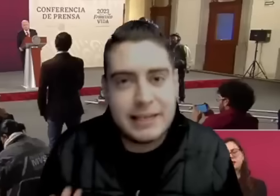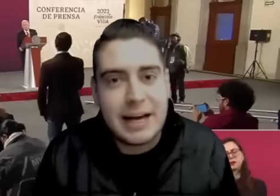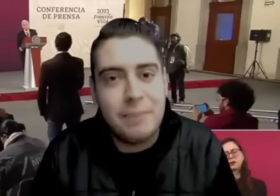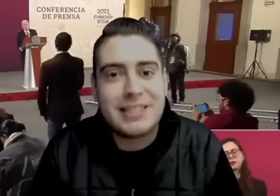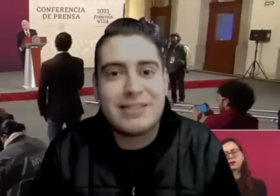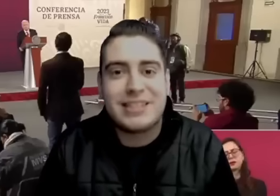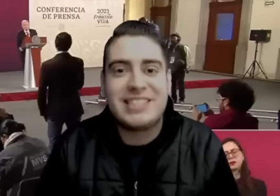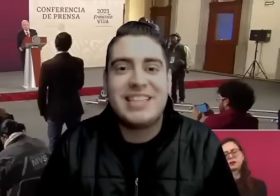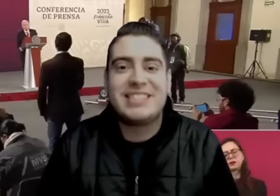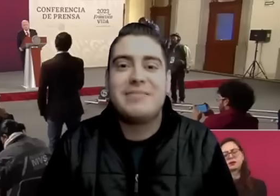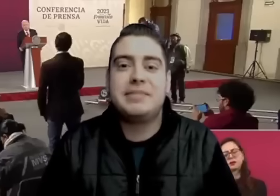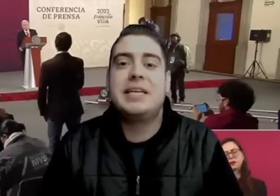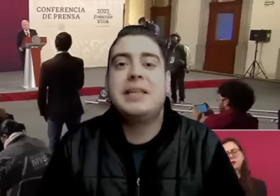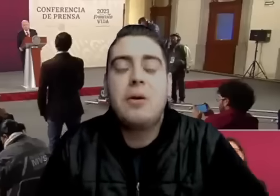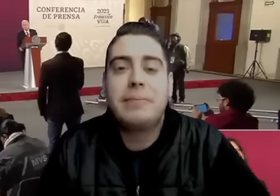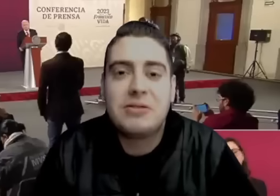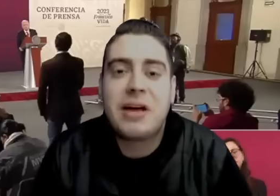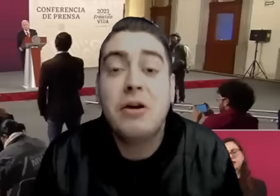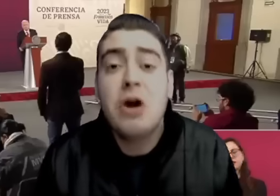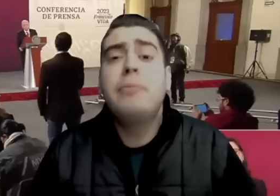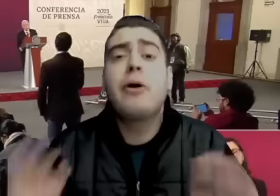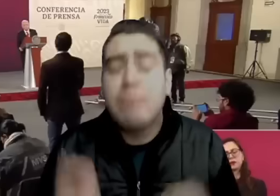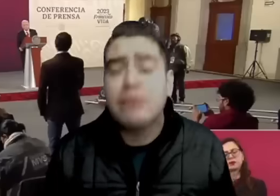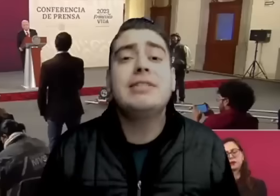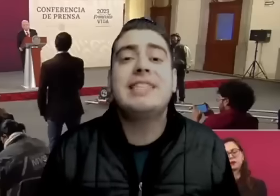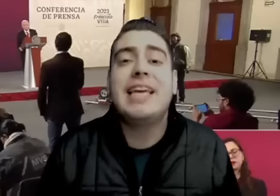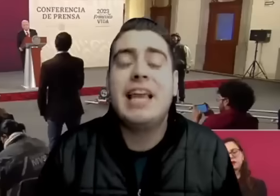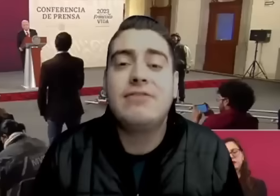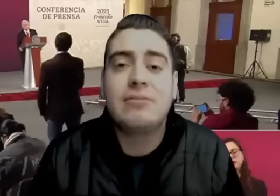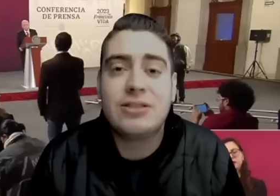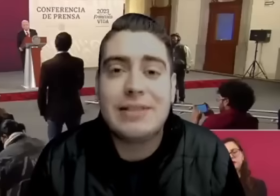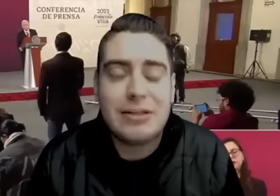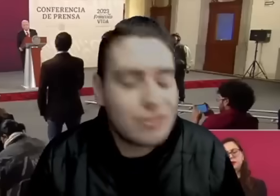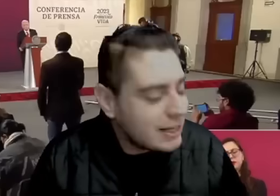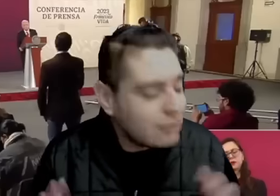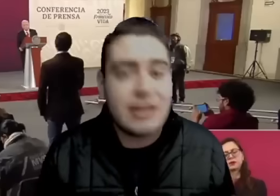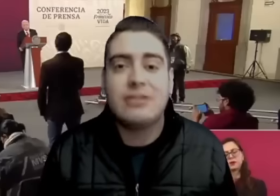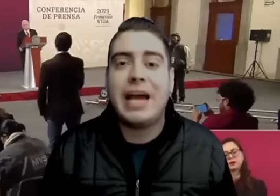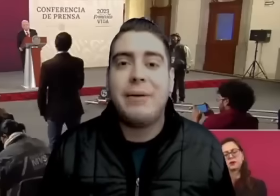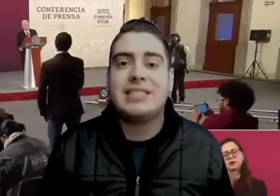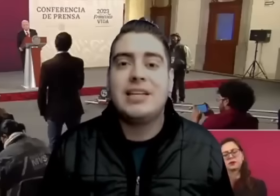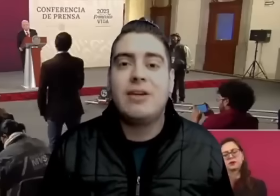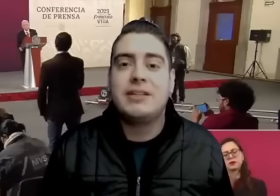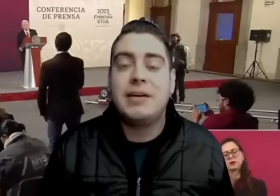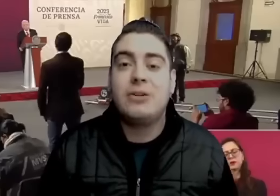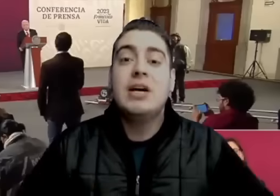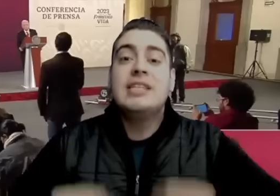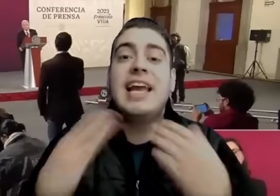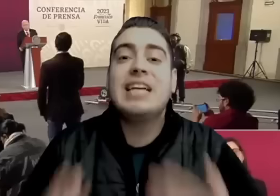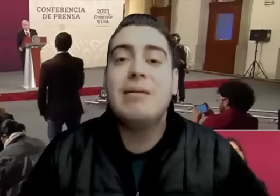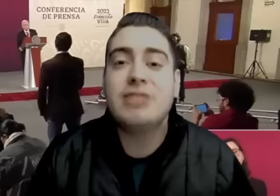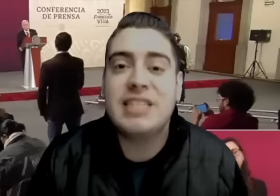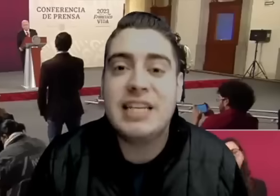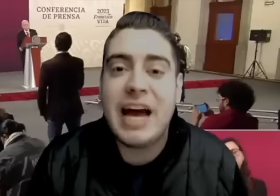3, prácticamente es lo que está diciendo el presidente López Obrador. Por lo pronto, hasta aquí la información, amigos. Cualquier otra cosa que vaya saliendo al respecto,